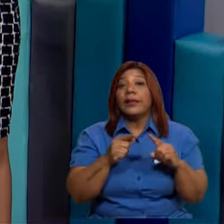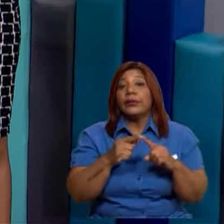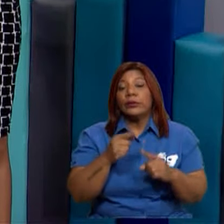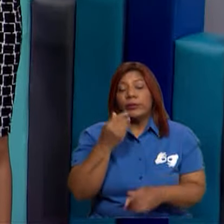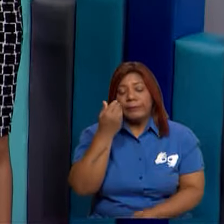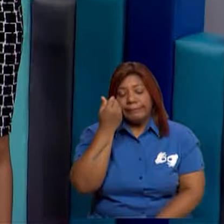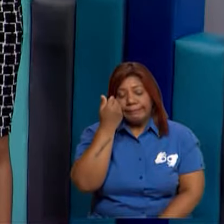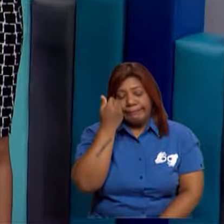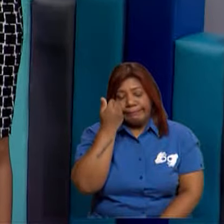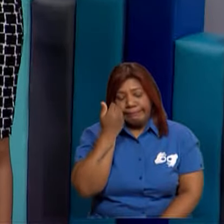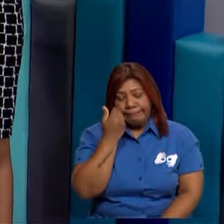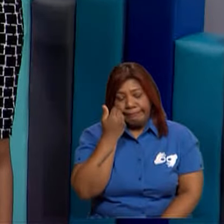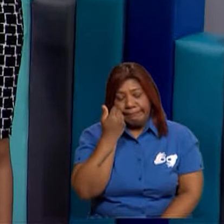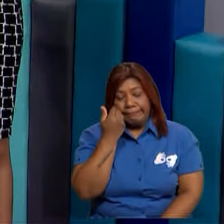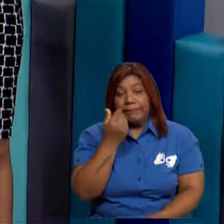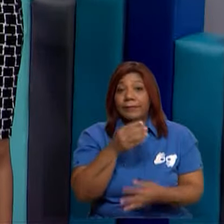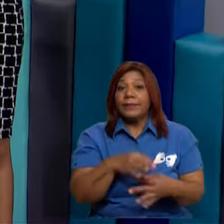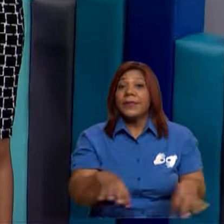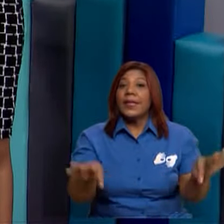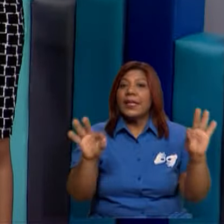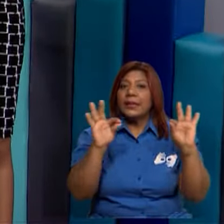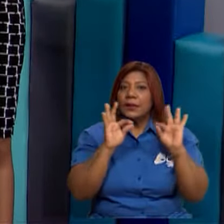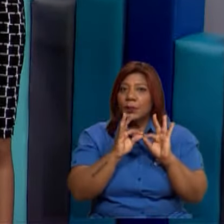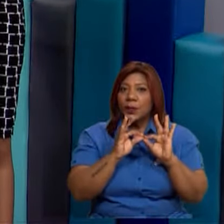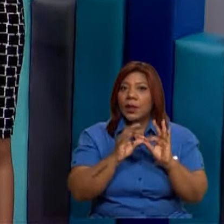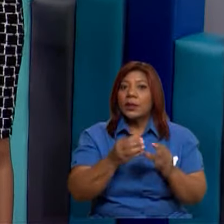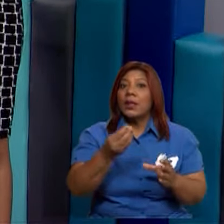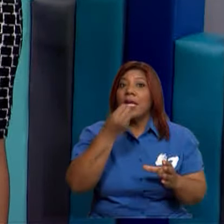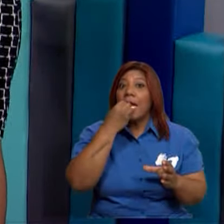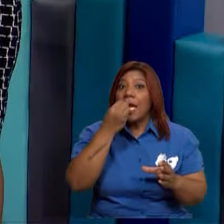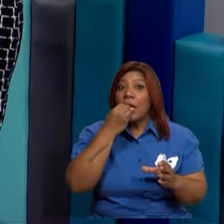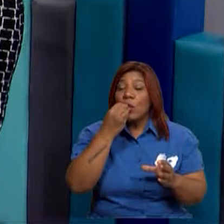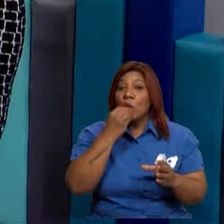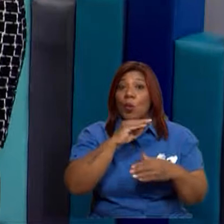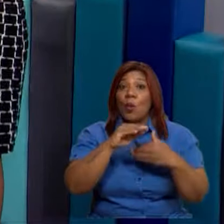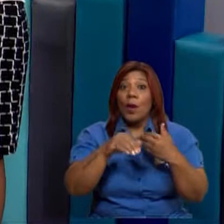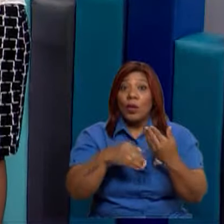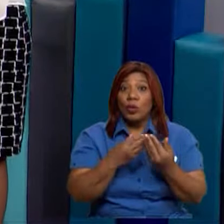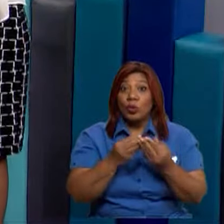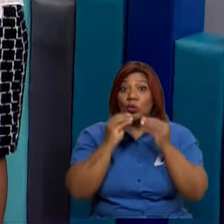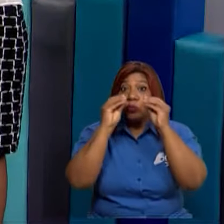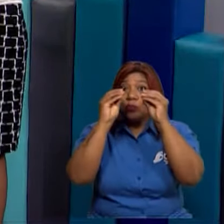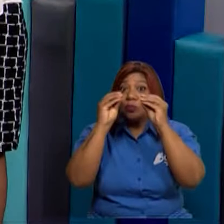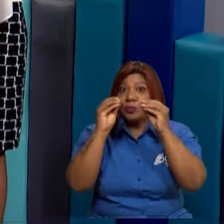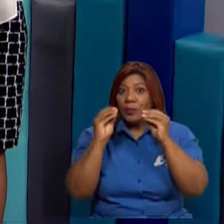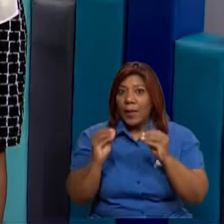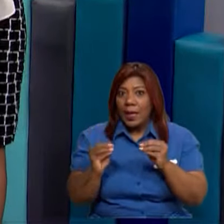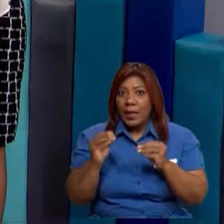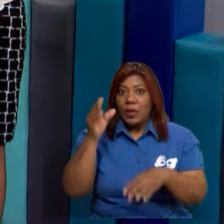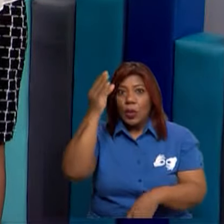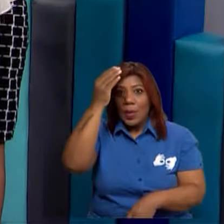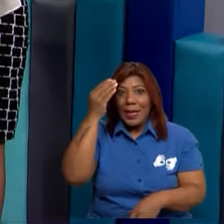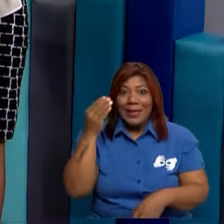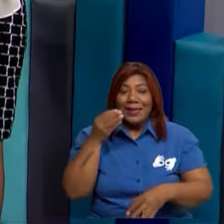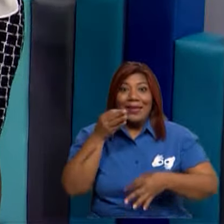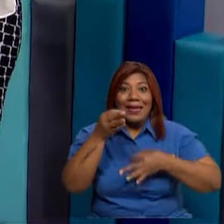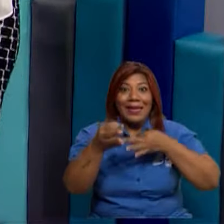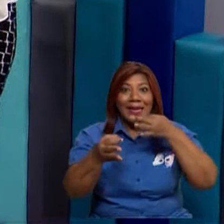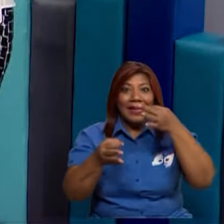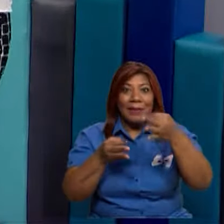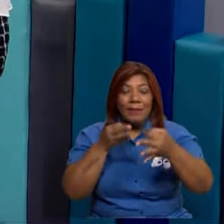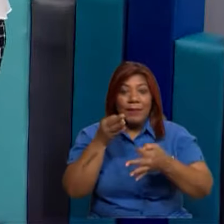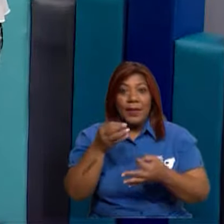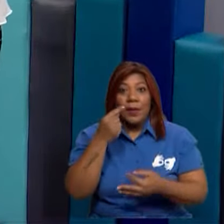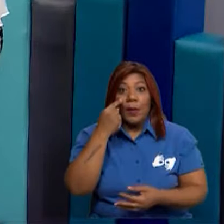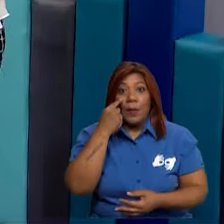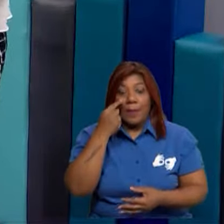es importante que incluyamos ese tipo de alimento en nuestras comidas o en nuestros platos diarios. Vamos a